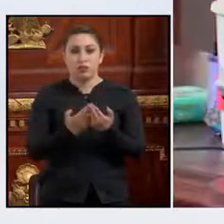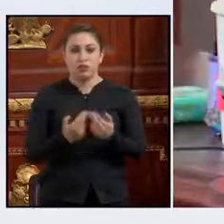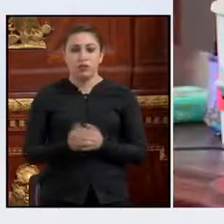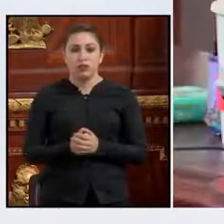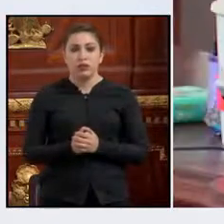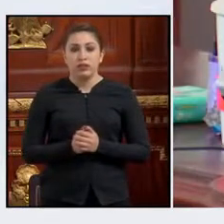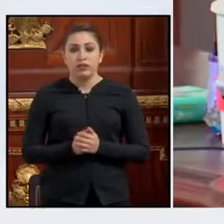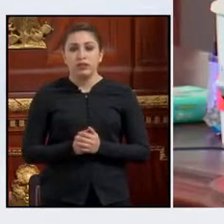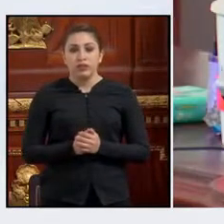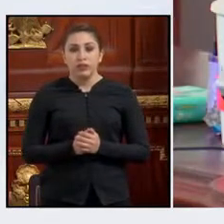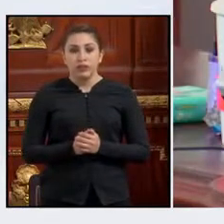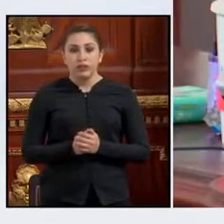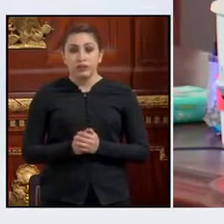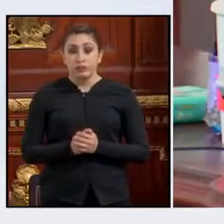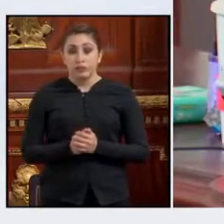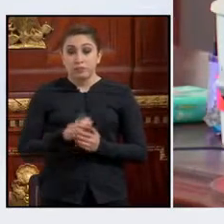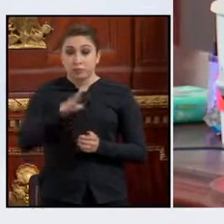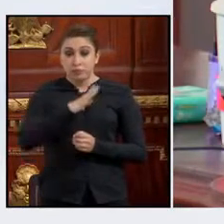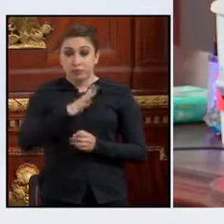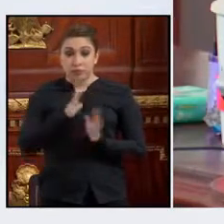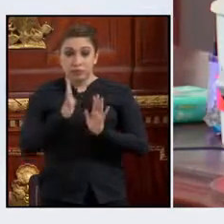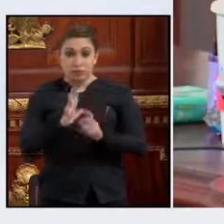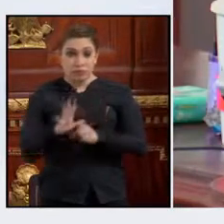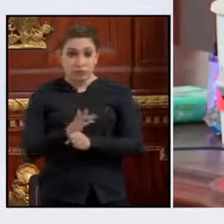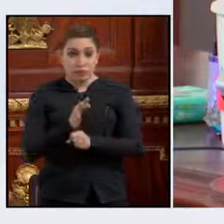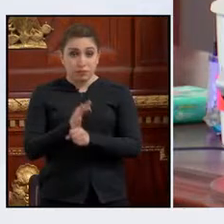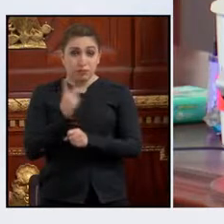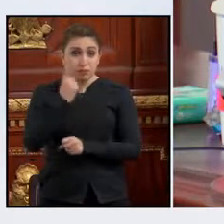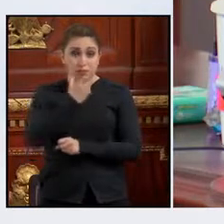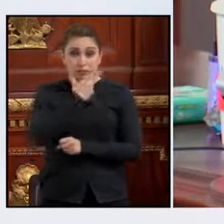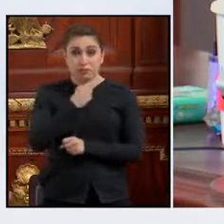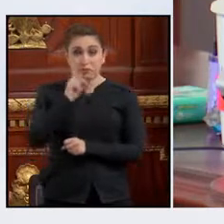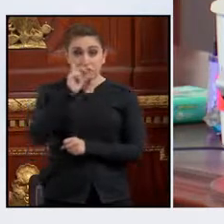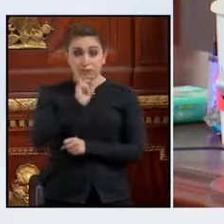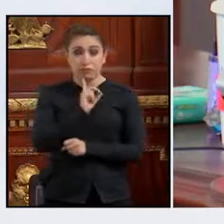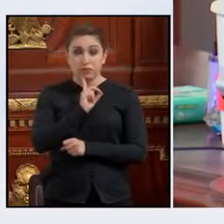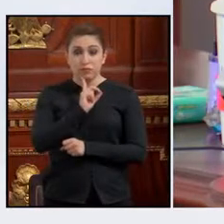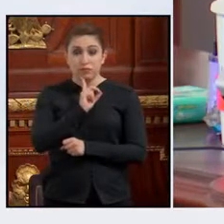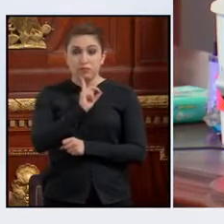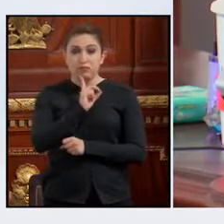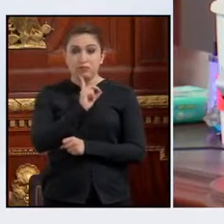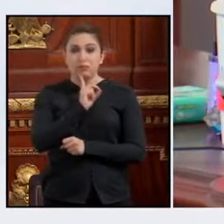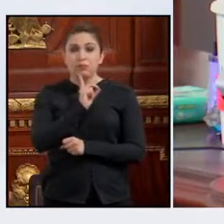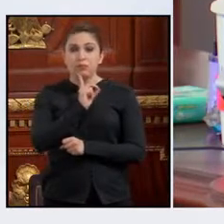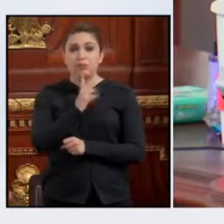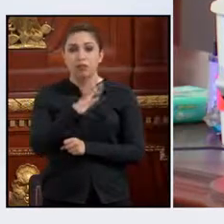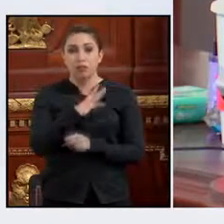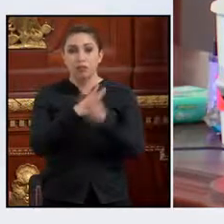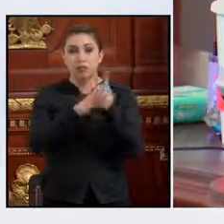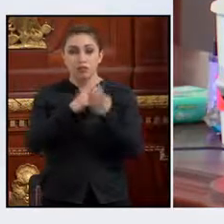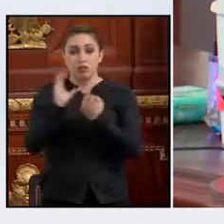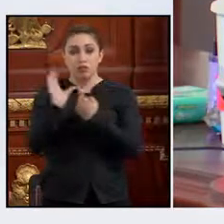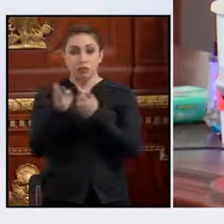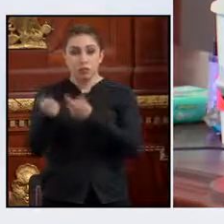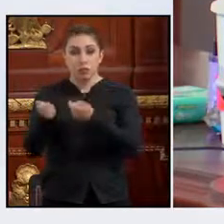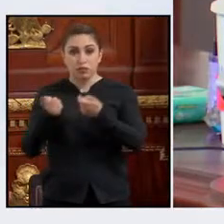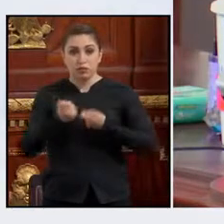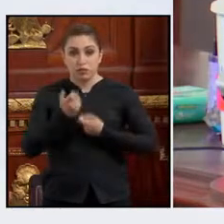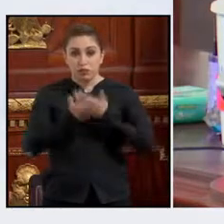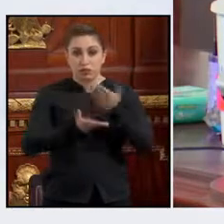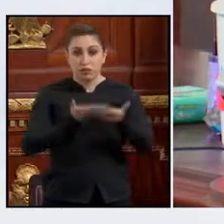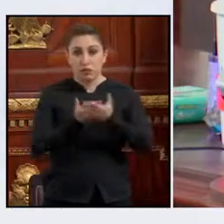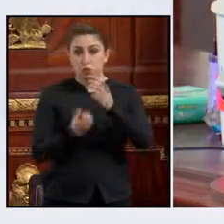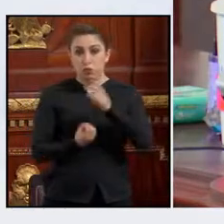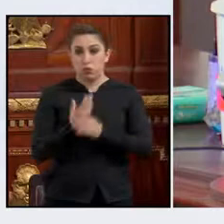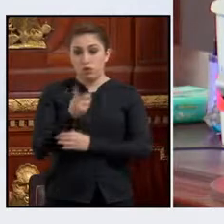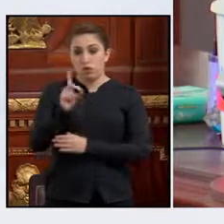de que existe el quórum legal requerido y toda vez que las comisiones dictaminadoras han entregado un nuevo dictamen,